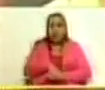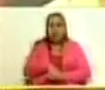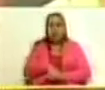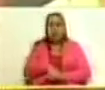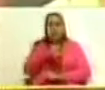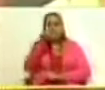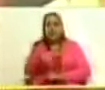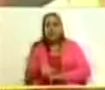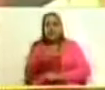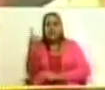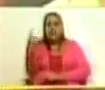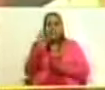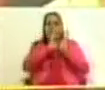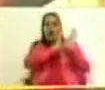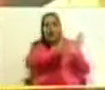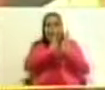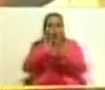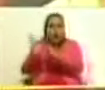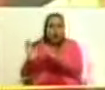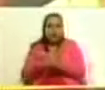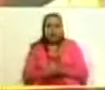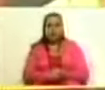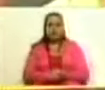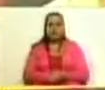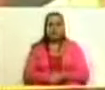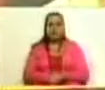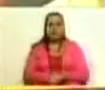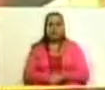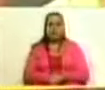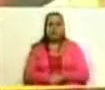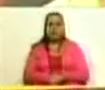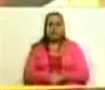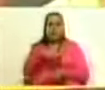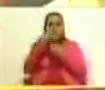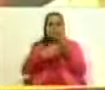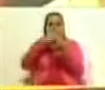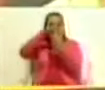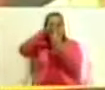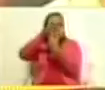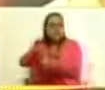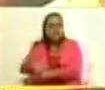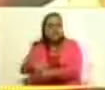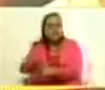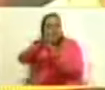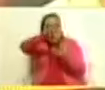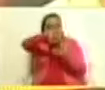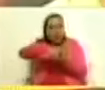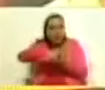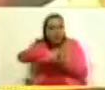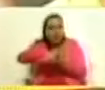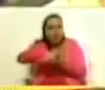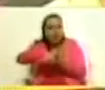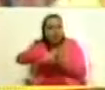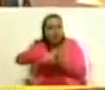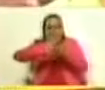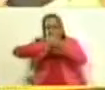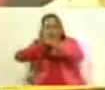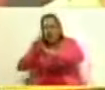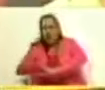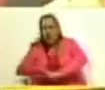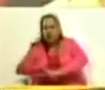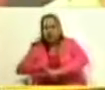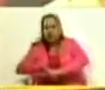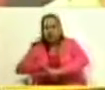la desorganización se nos dominó, se nos saqueó, se nos expolió, se nos